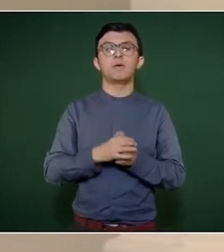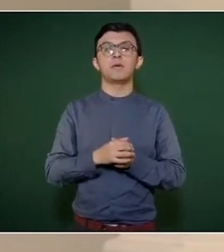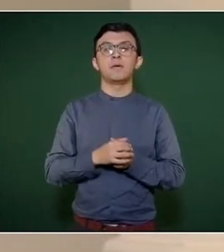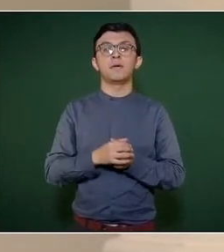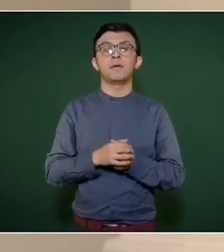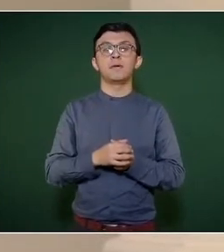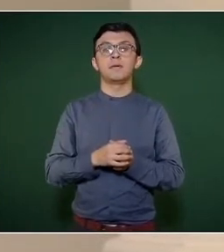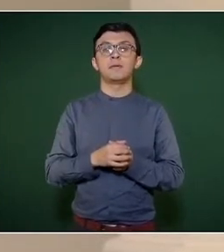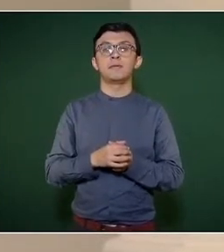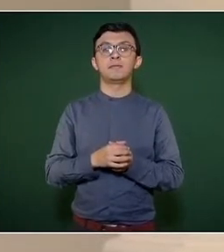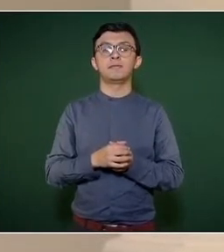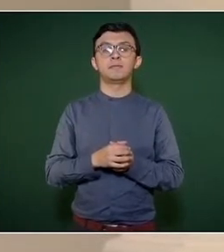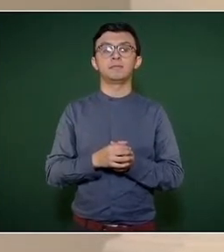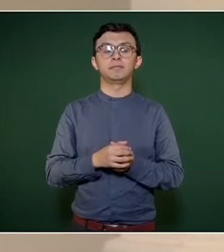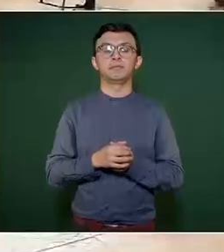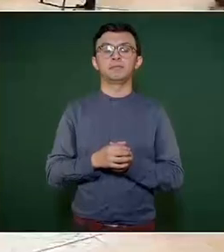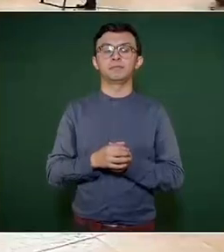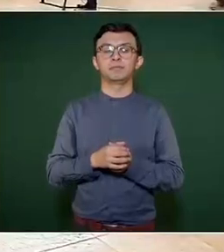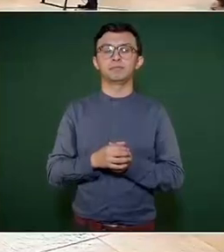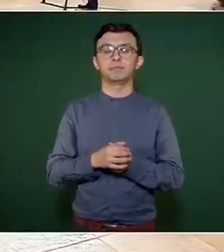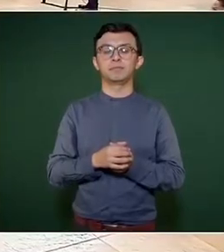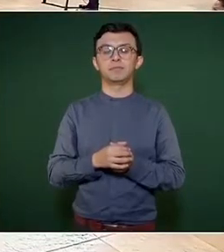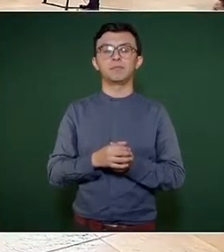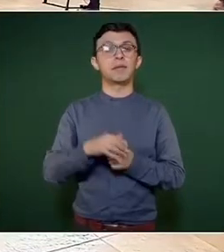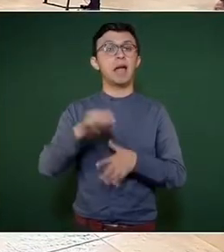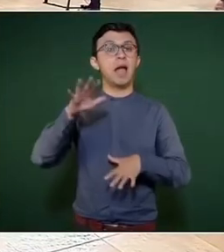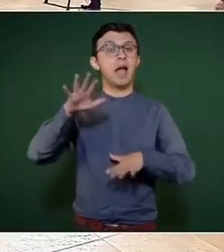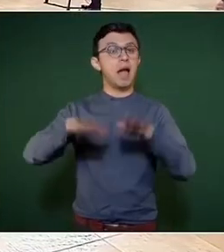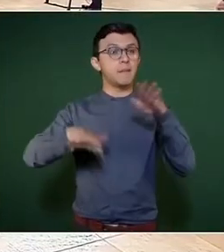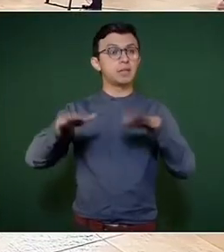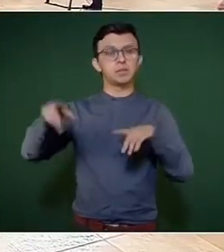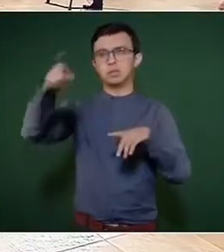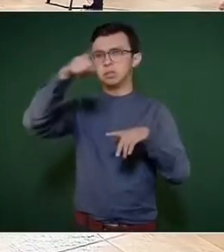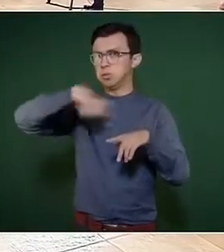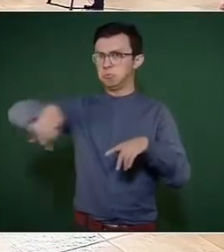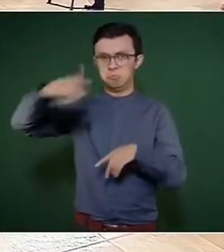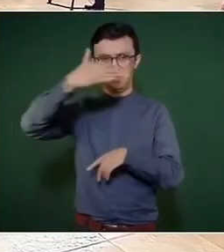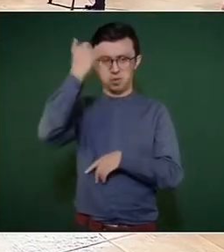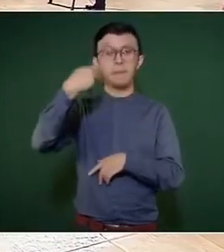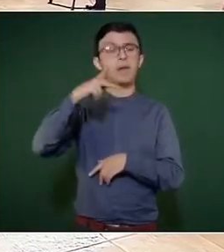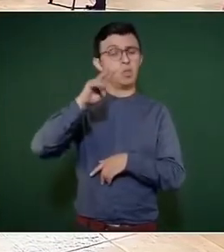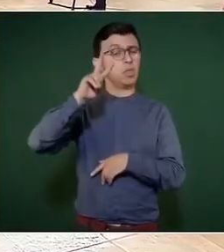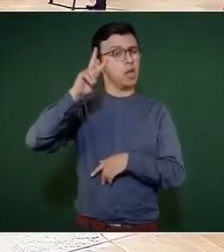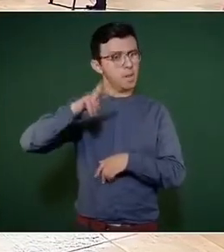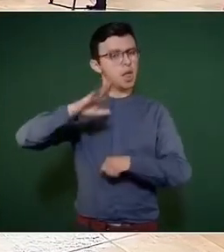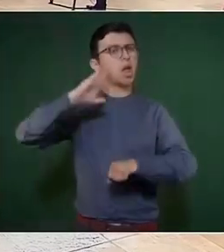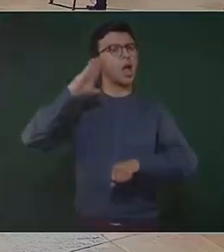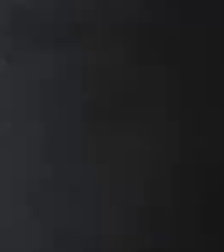pero sí se está castigando mucho.